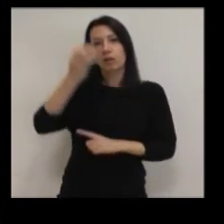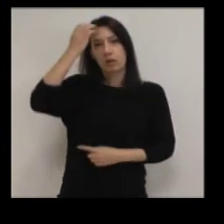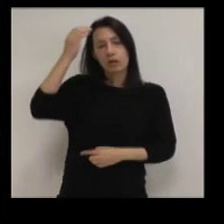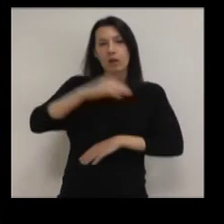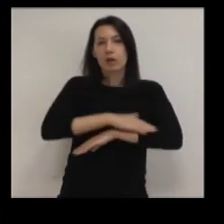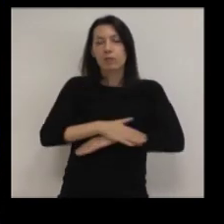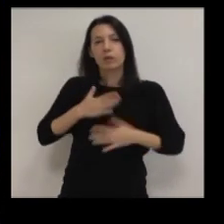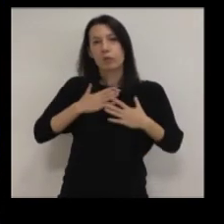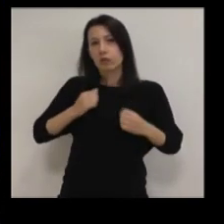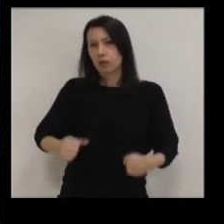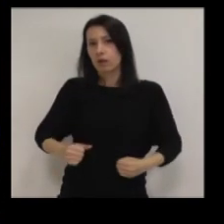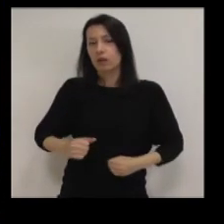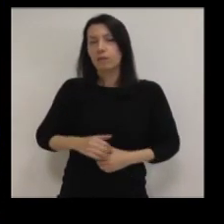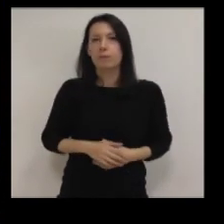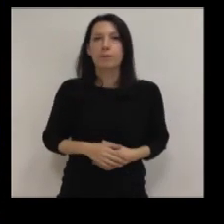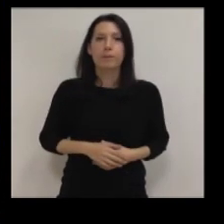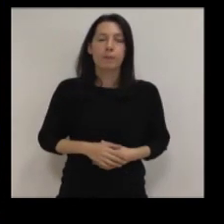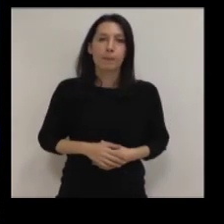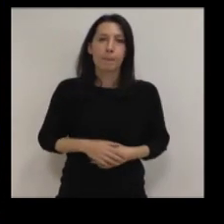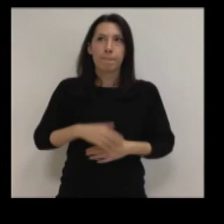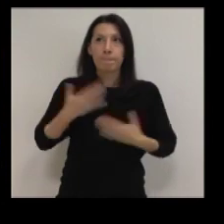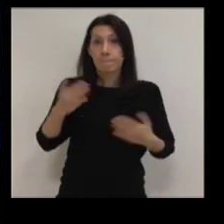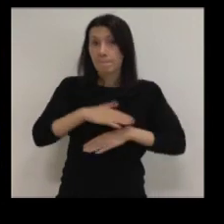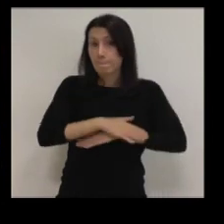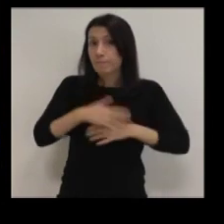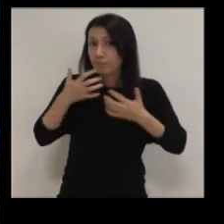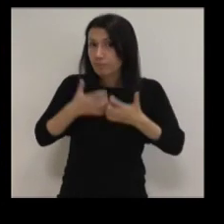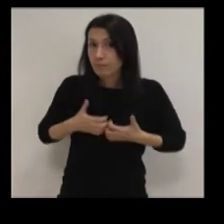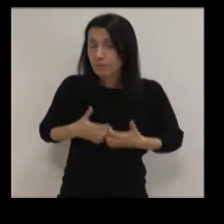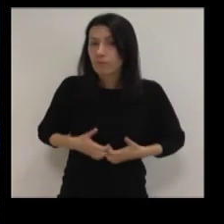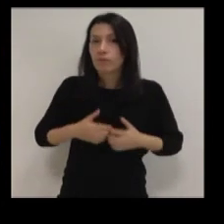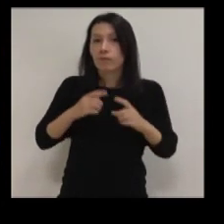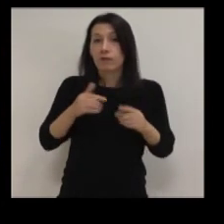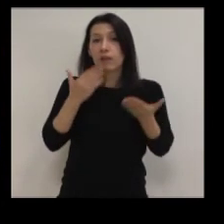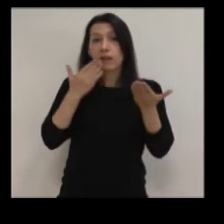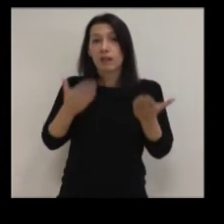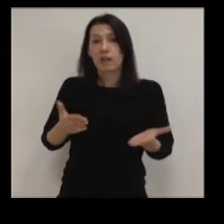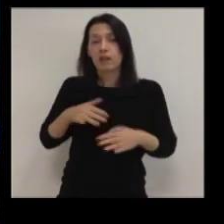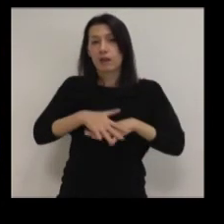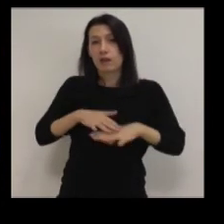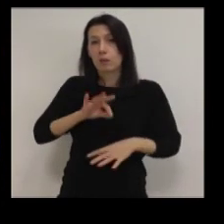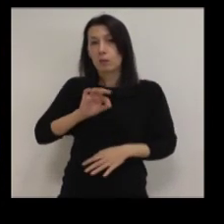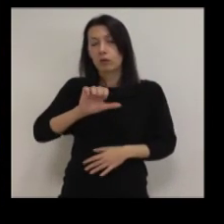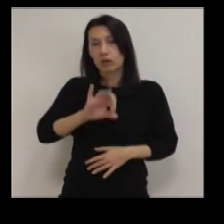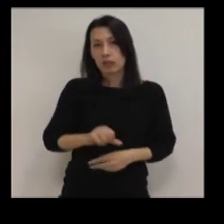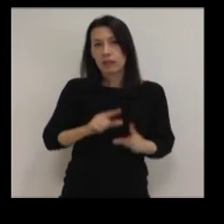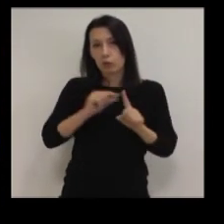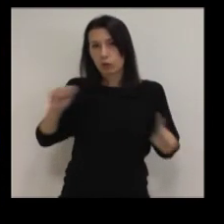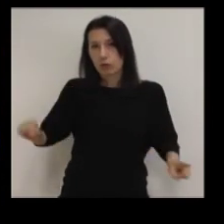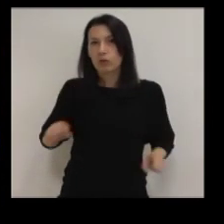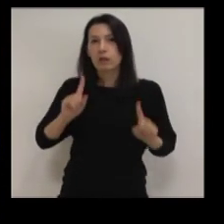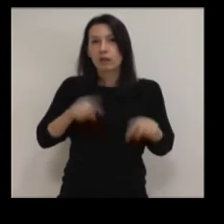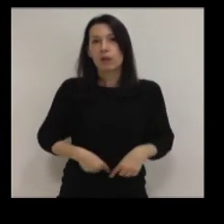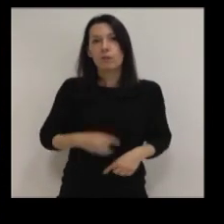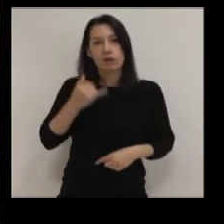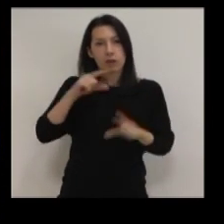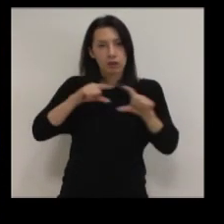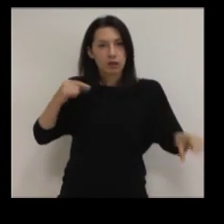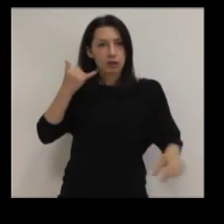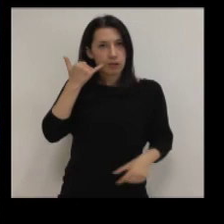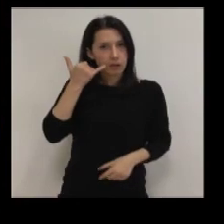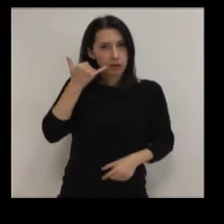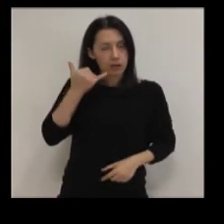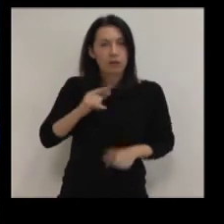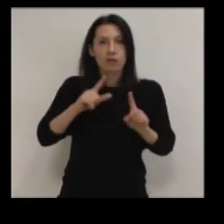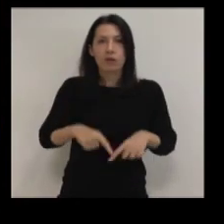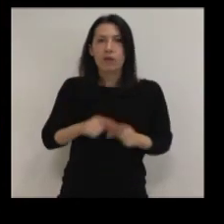Sanidad, al Ministerio de Industria a través de Red.es, al Corte Inglés, a Telefónica, a Vodafone a través